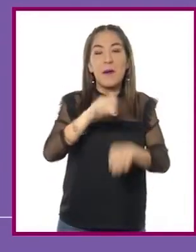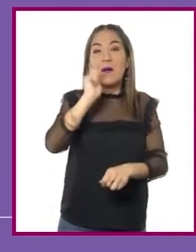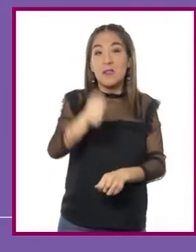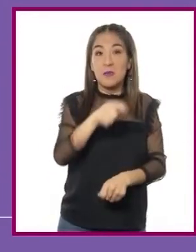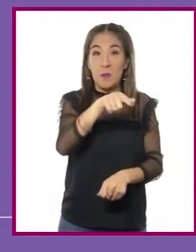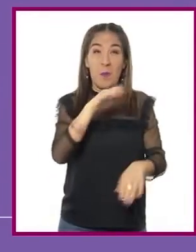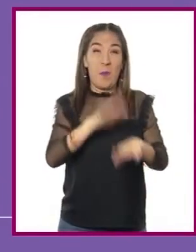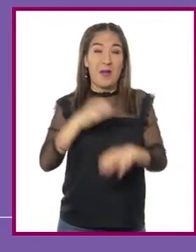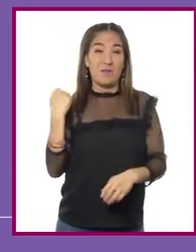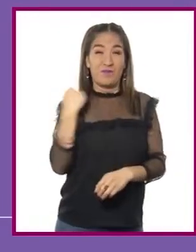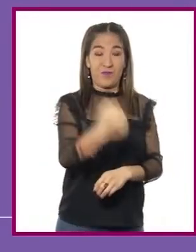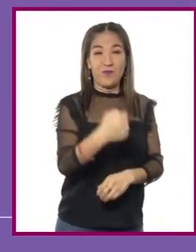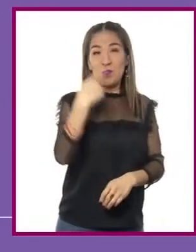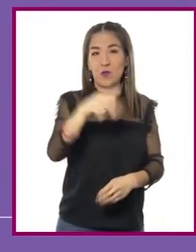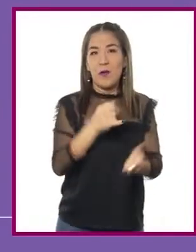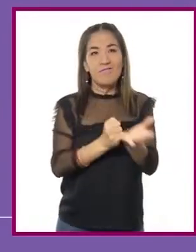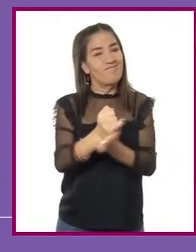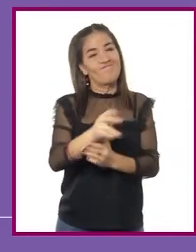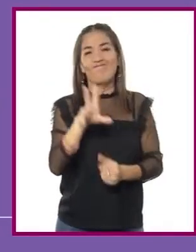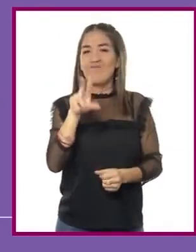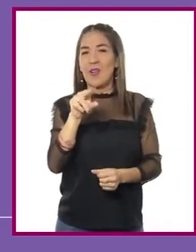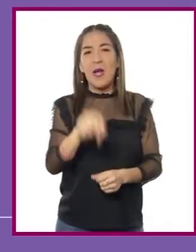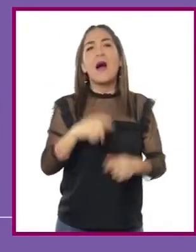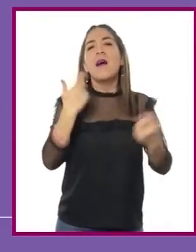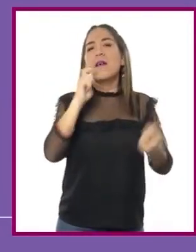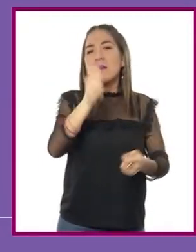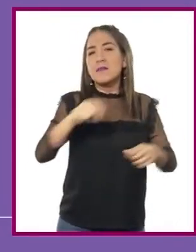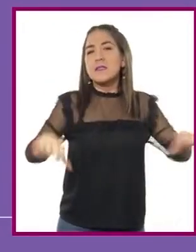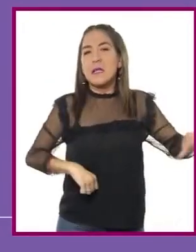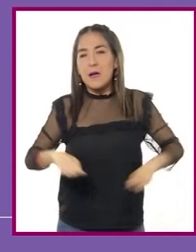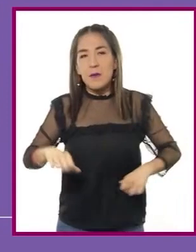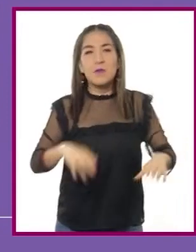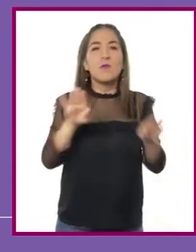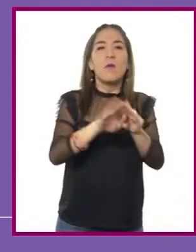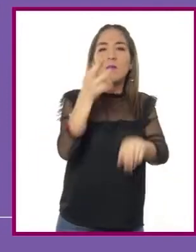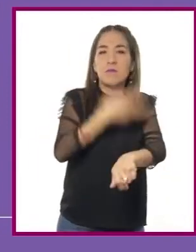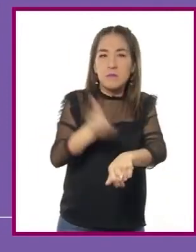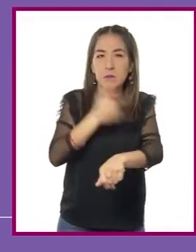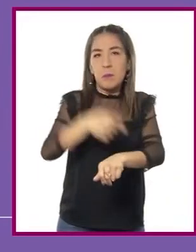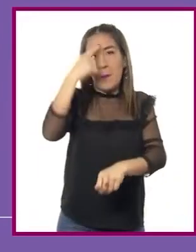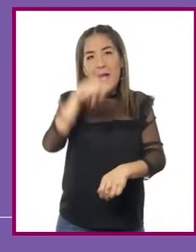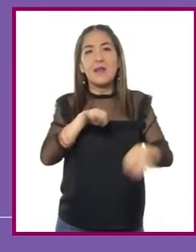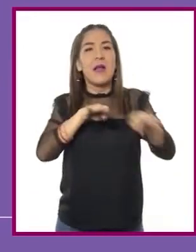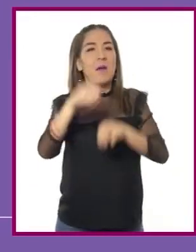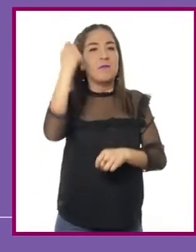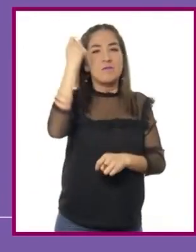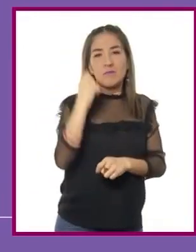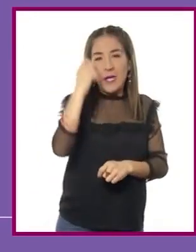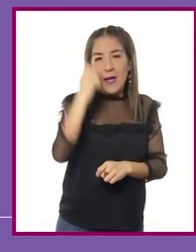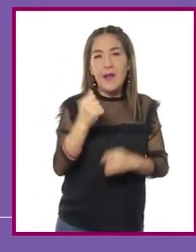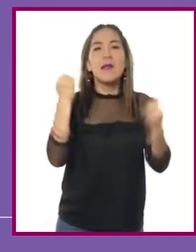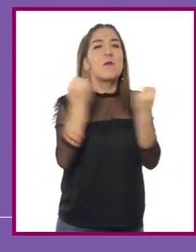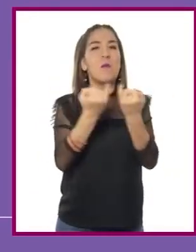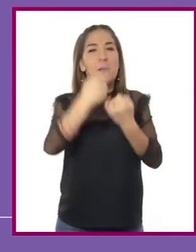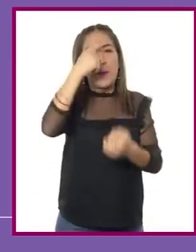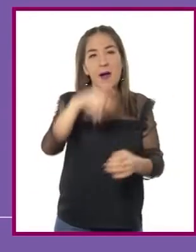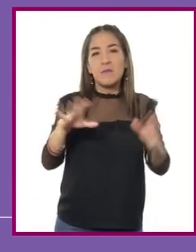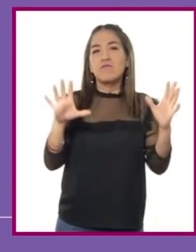mayor poder de decisión. Llevan a cabo actividades como trámites de pensiones, créditos para